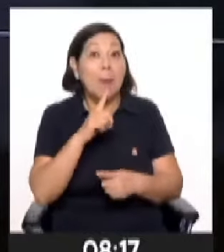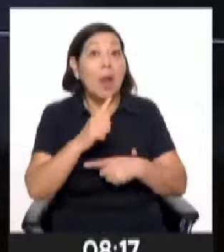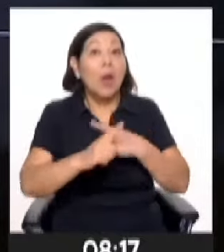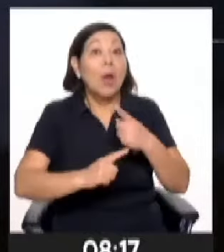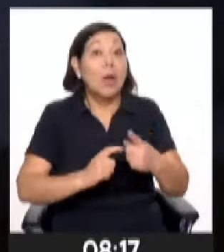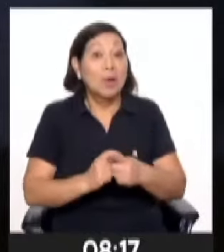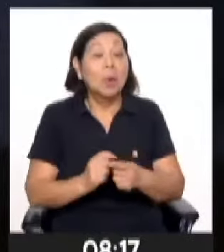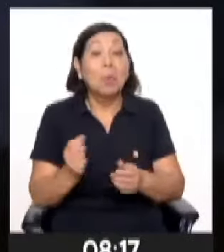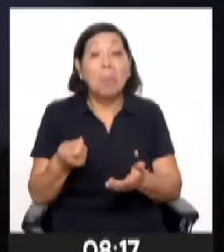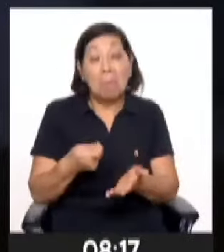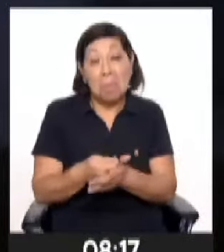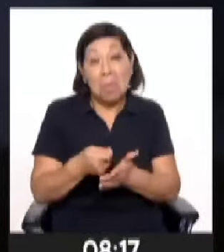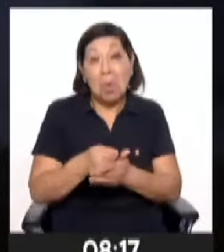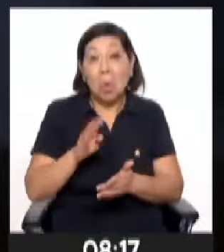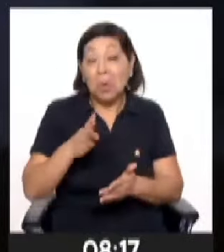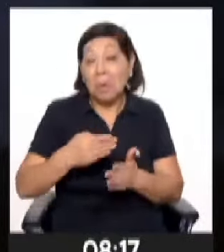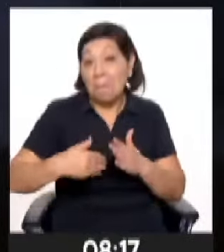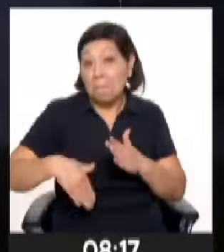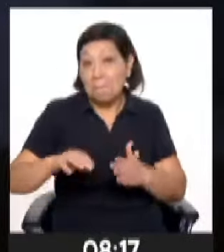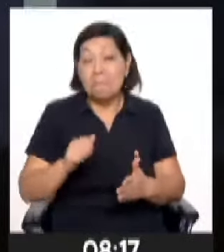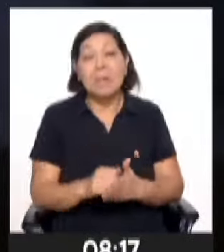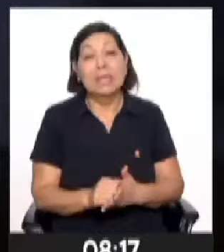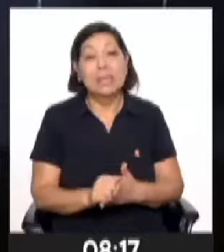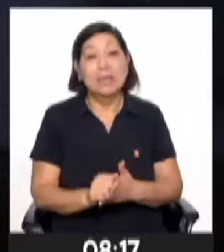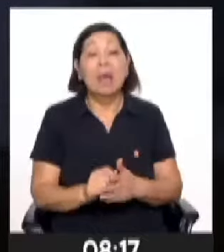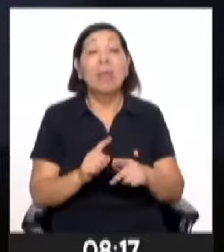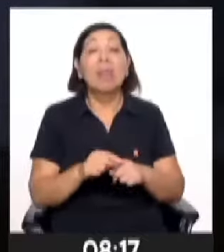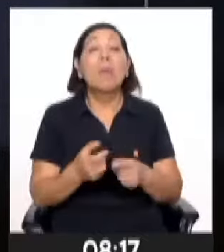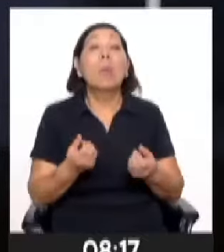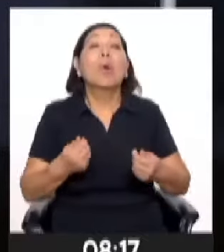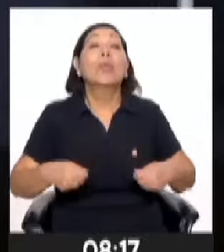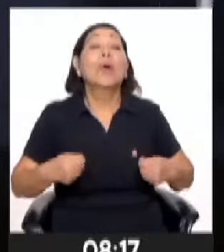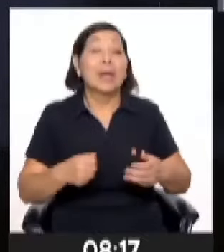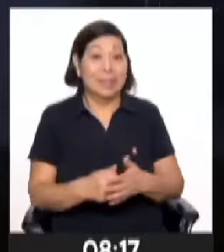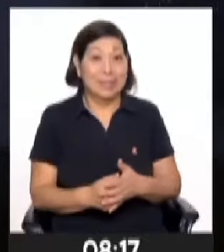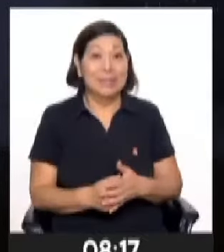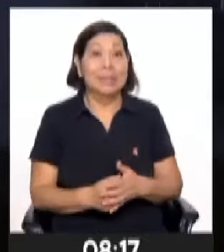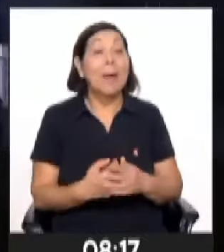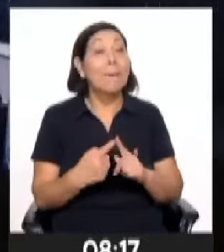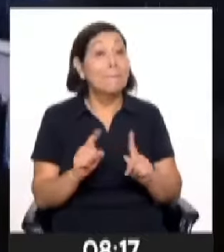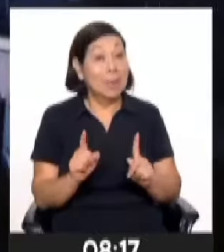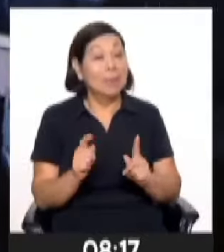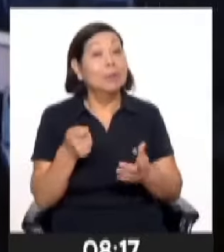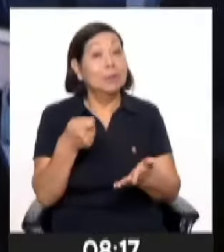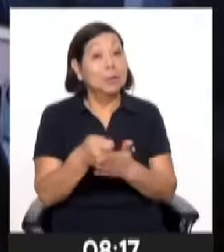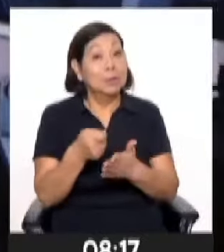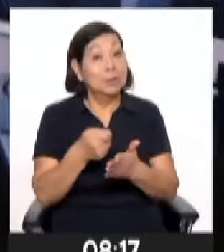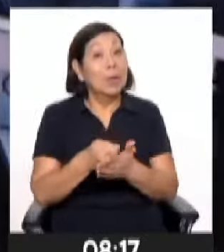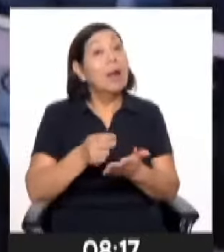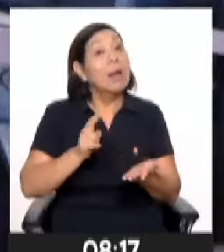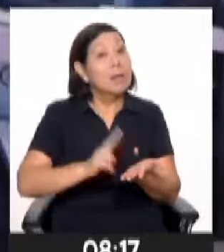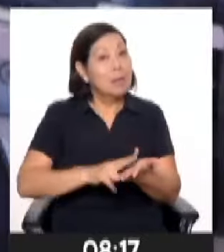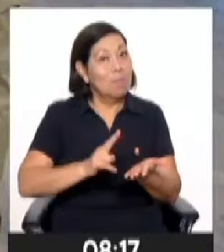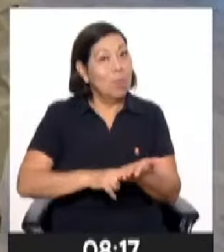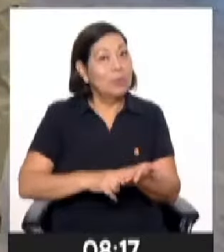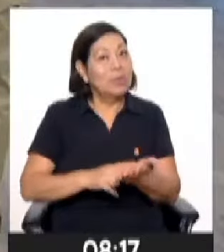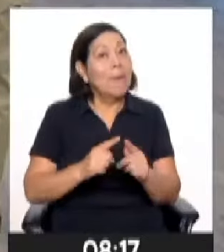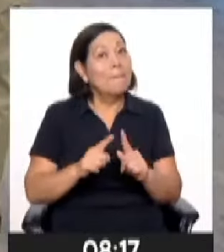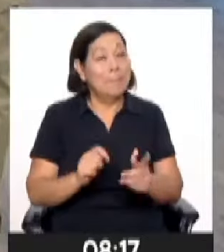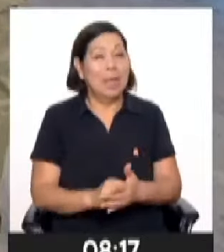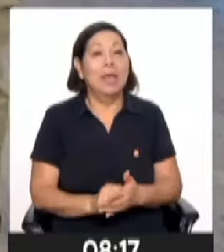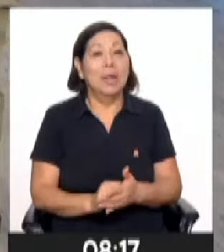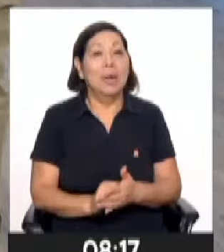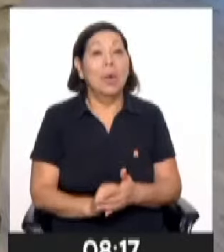año siguiente y SUNAT te puede devolver más de 4.000 soles dependiendo de cuánto ganes también. No, pero es una devolución de los impuestos que uno ha pagado, el impuesto a la